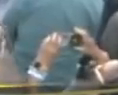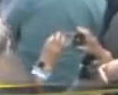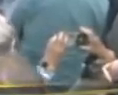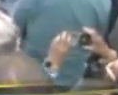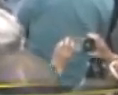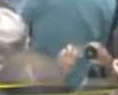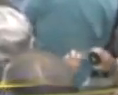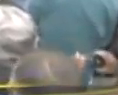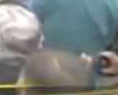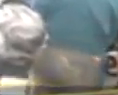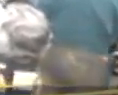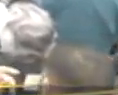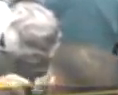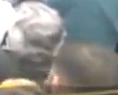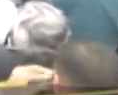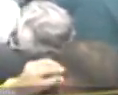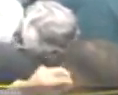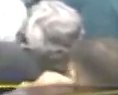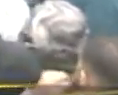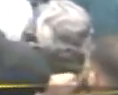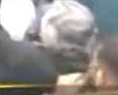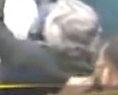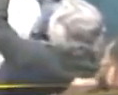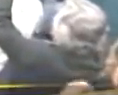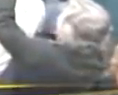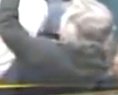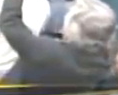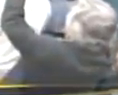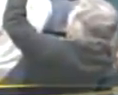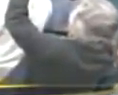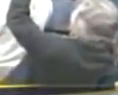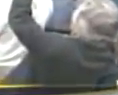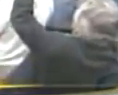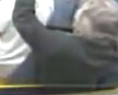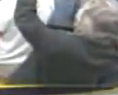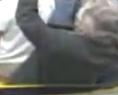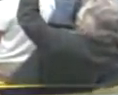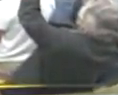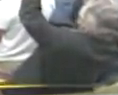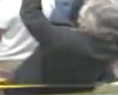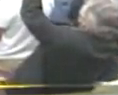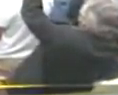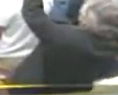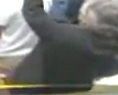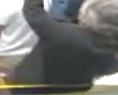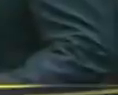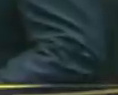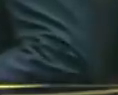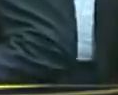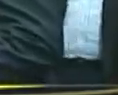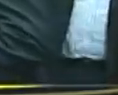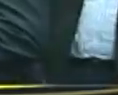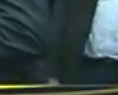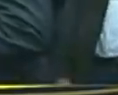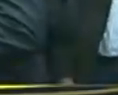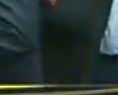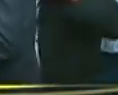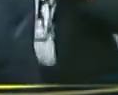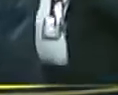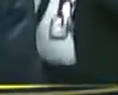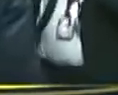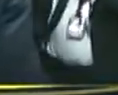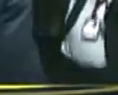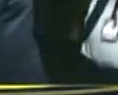poderes públicos en el año 2002, aquel 12 de abril. Y está hoy la historia intacta,